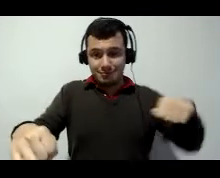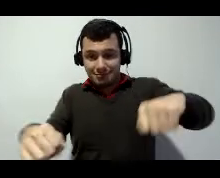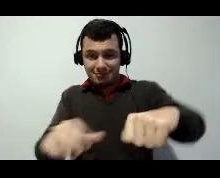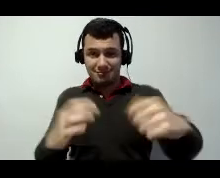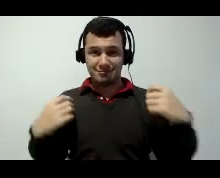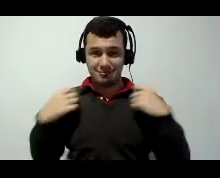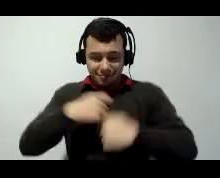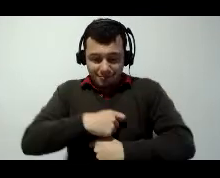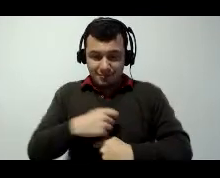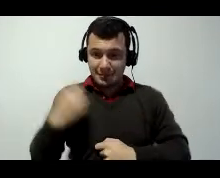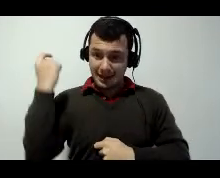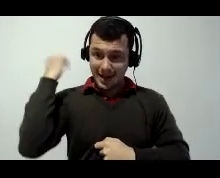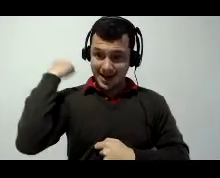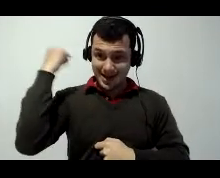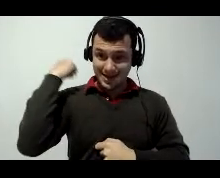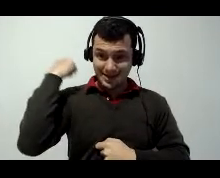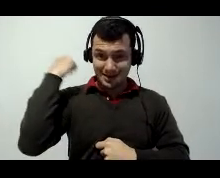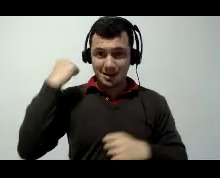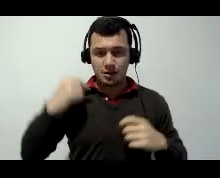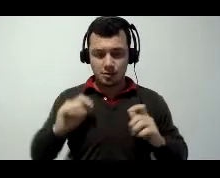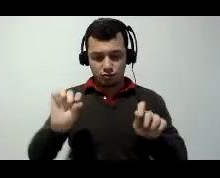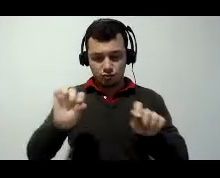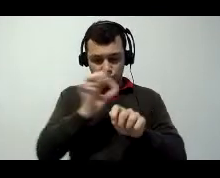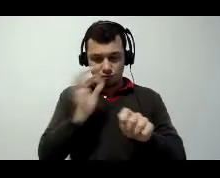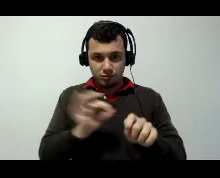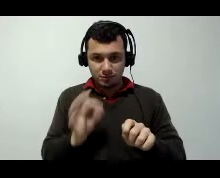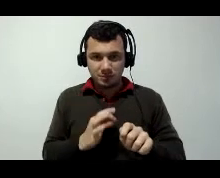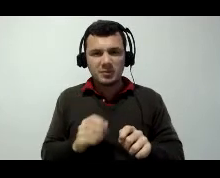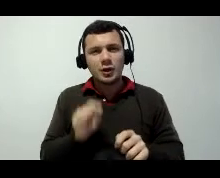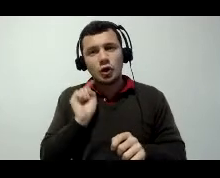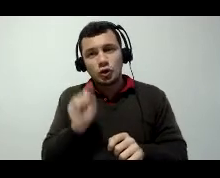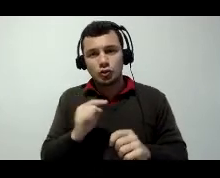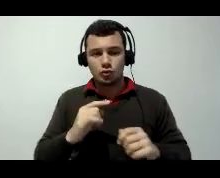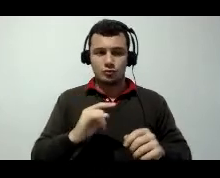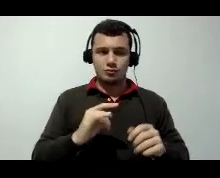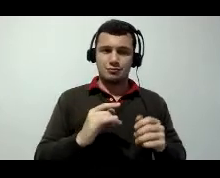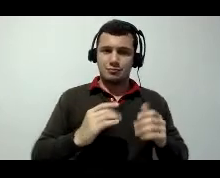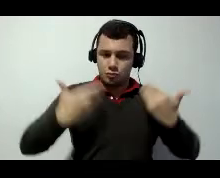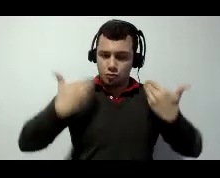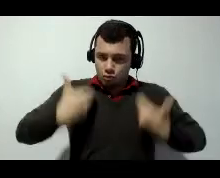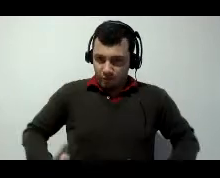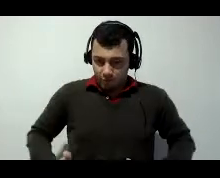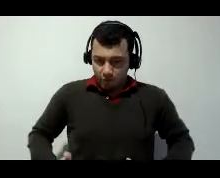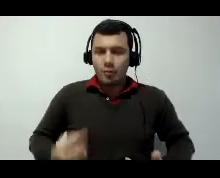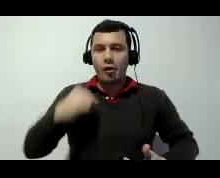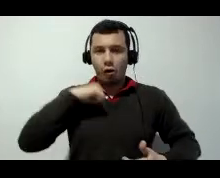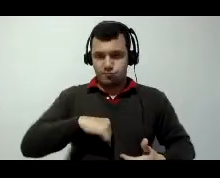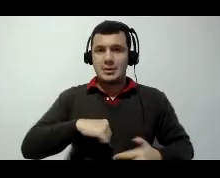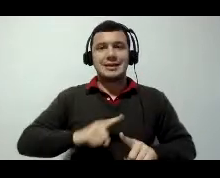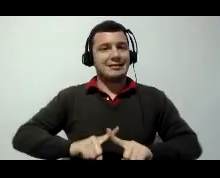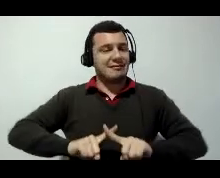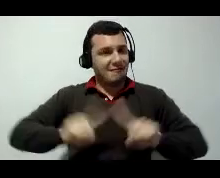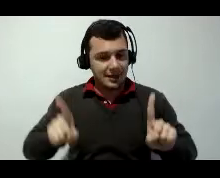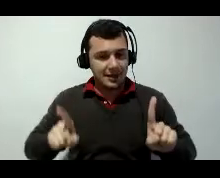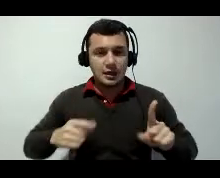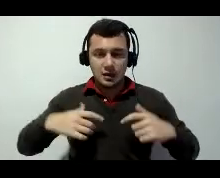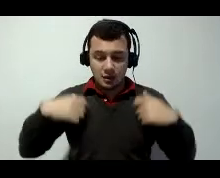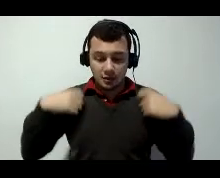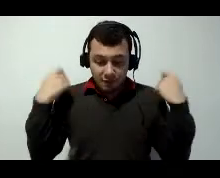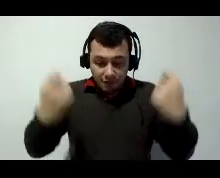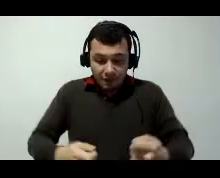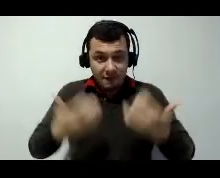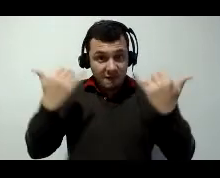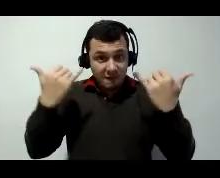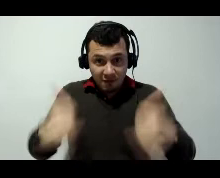mi uniforme, que es diferente al uniforme con el que llego de la calle. Y este consenso del ministerio nos deja opcional